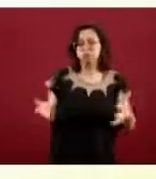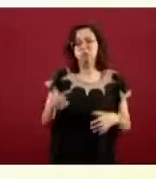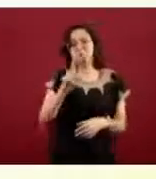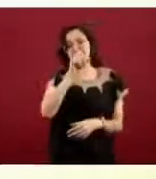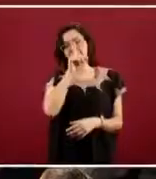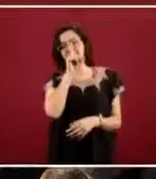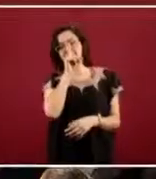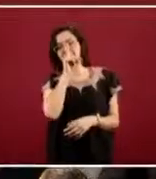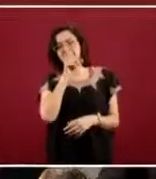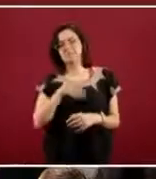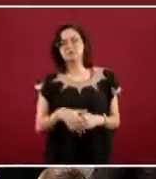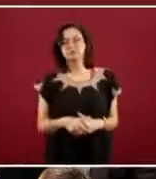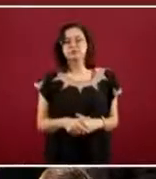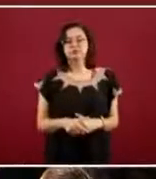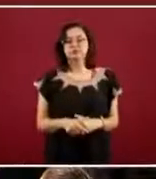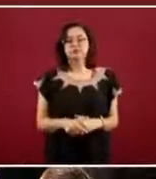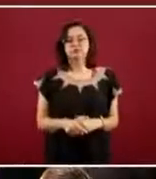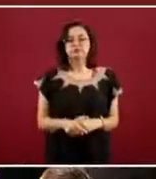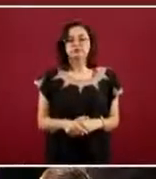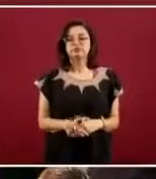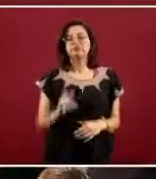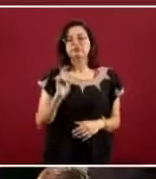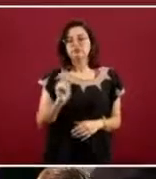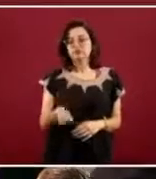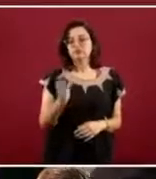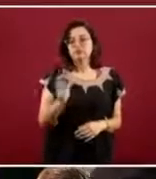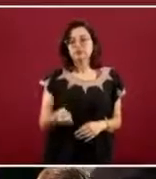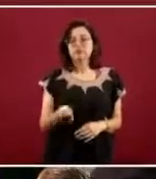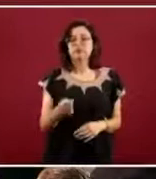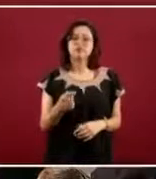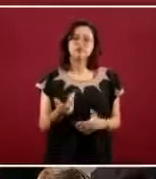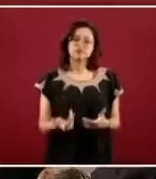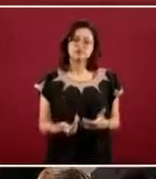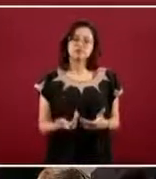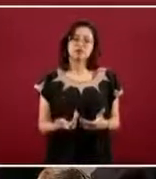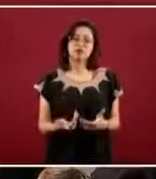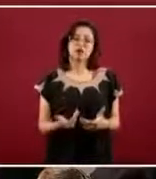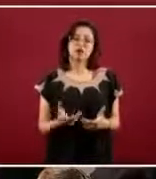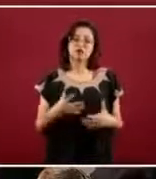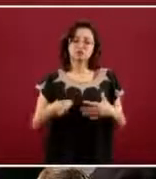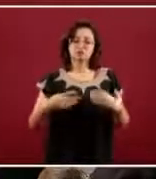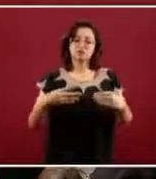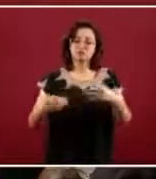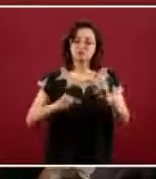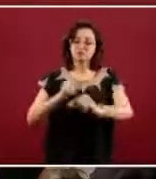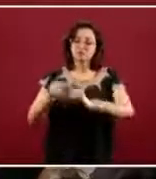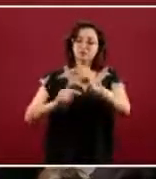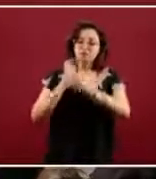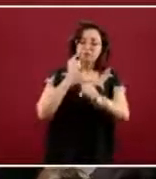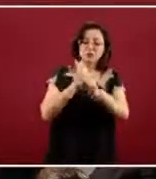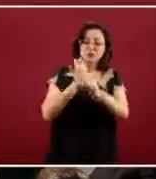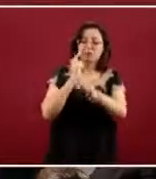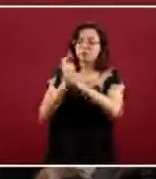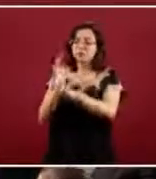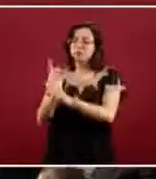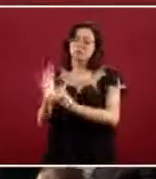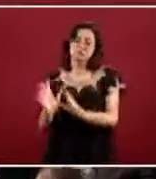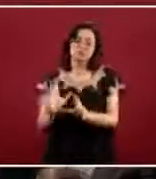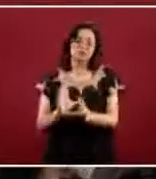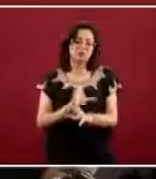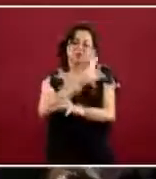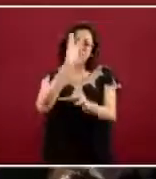casos incidentes, ¿no? Es decir, aquellos que por día se han ido confirmando. Ese sería el panorama del día de